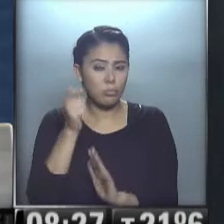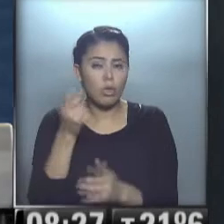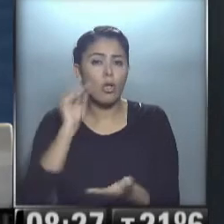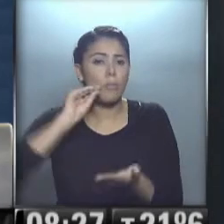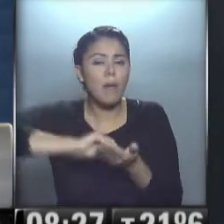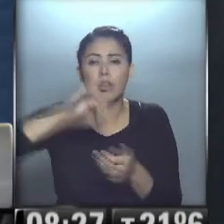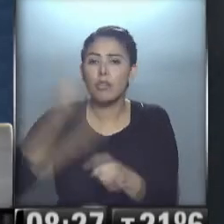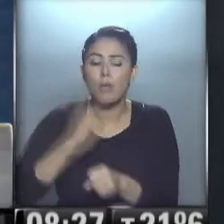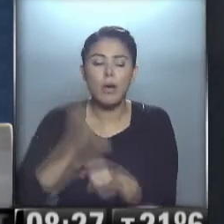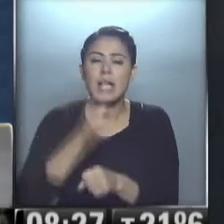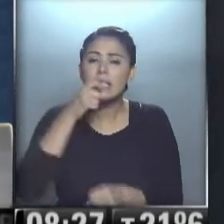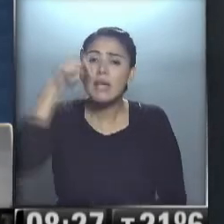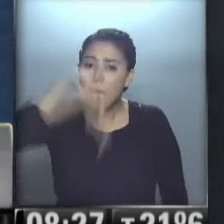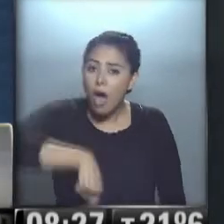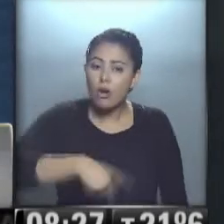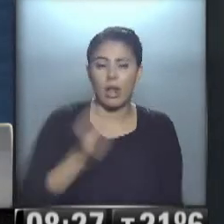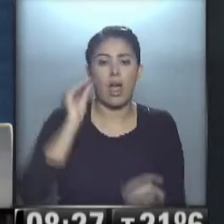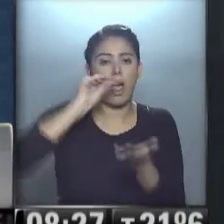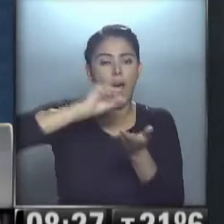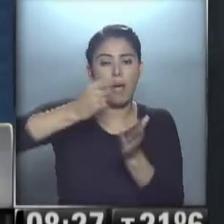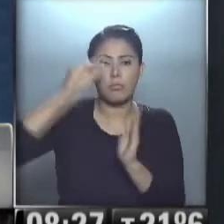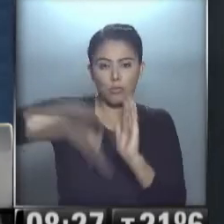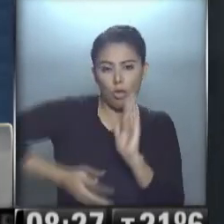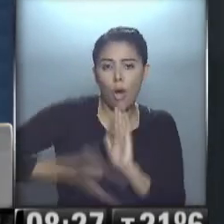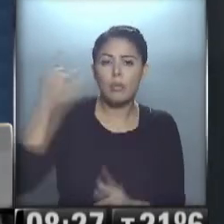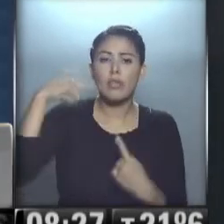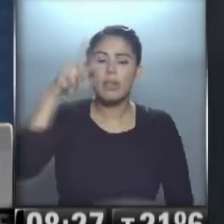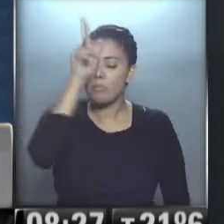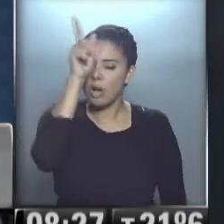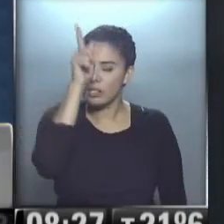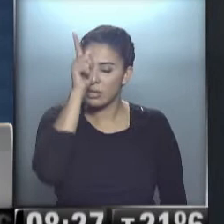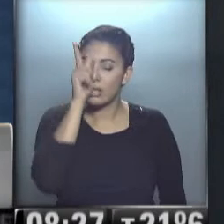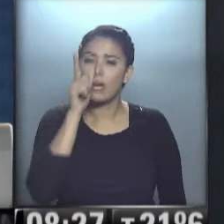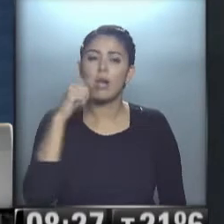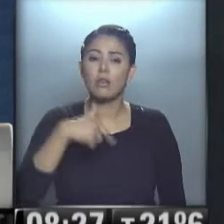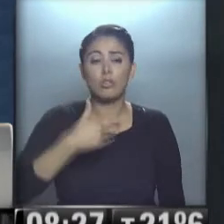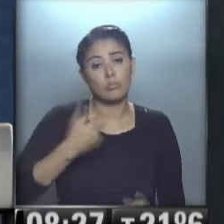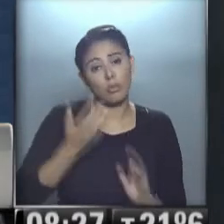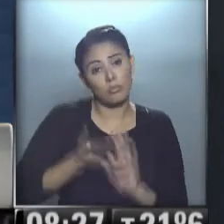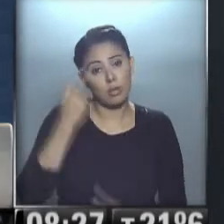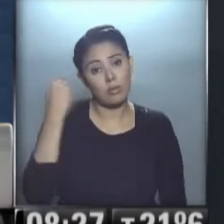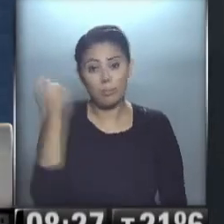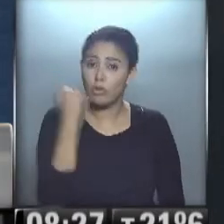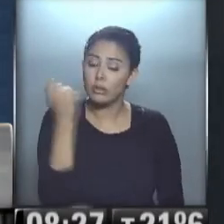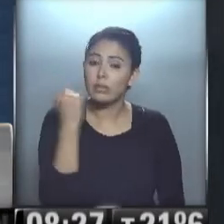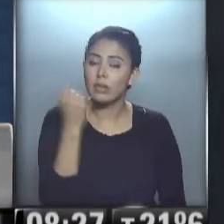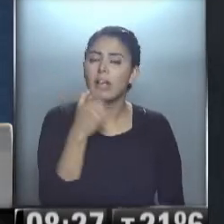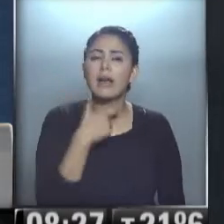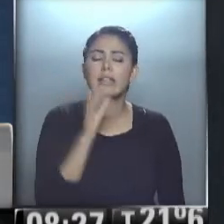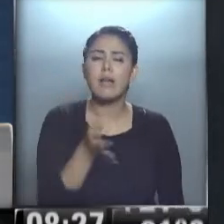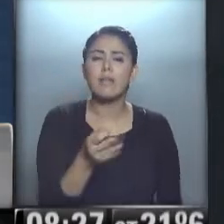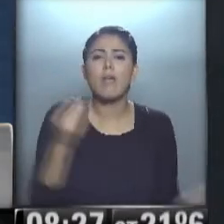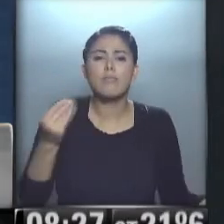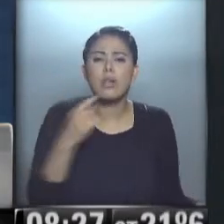Si estos aumentos que se están dando a las distintas fuerzas de seguridad provinciales son en porcentaje bastante altos, quiero saber por